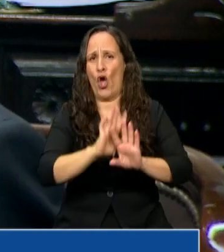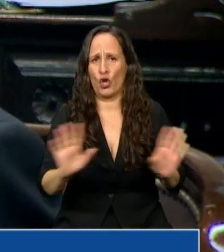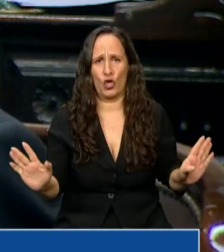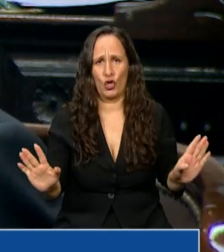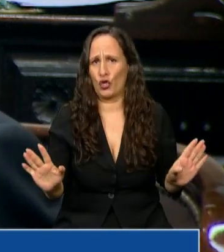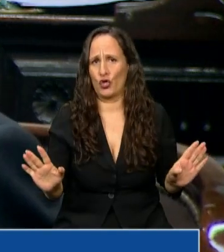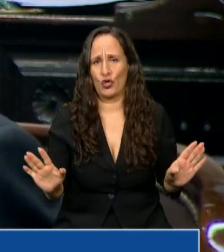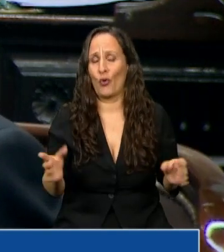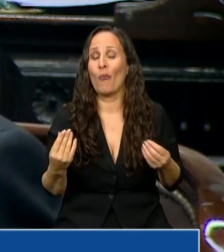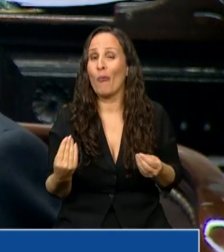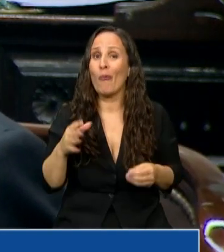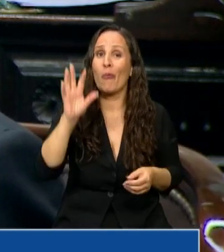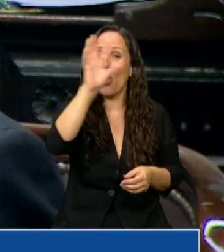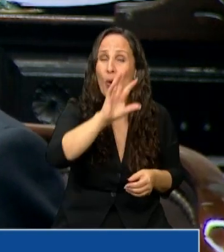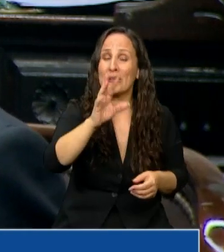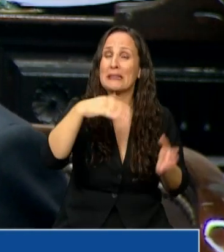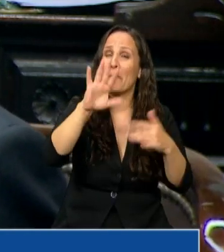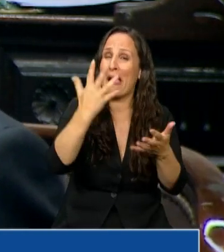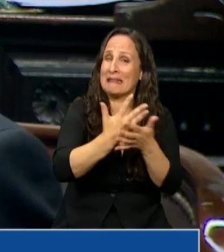porque las provincias más pobres,